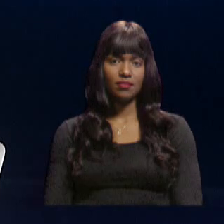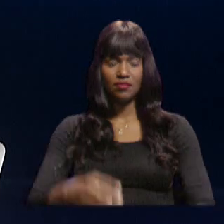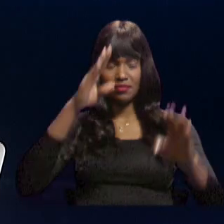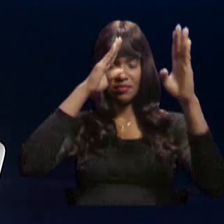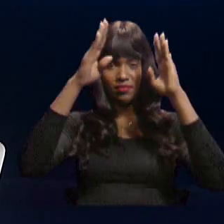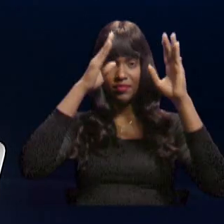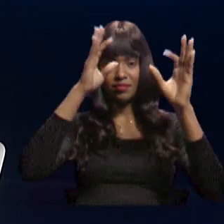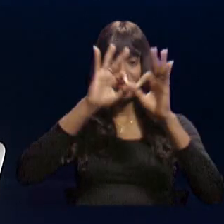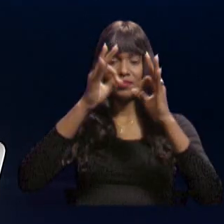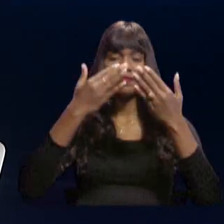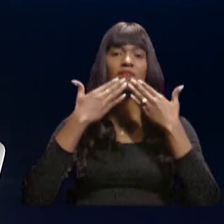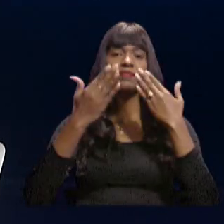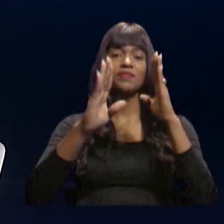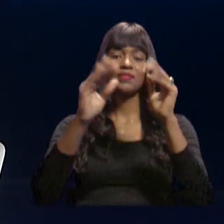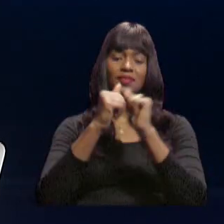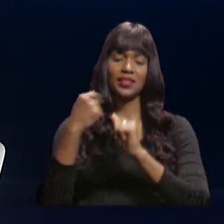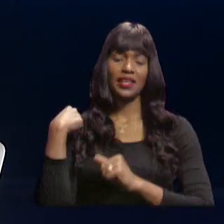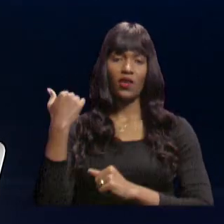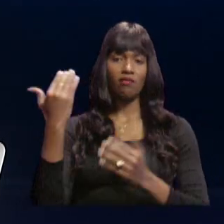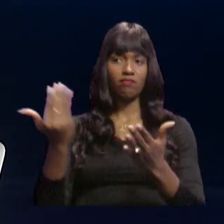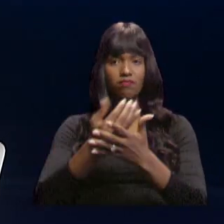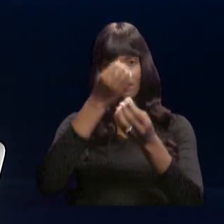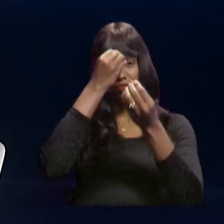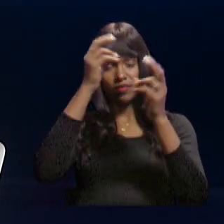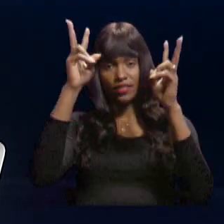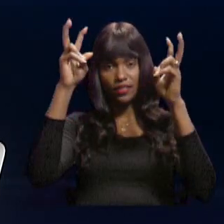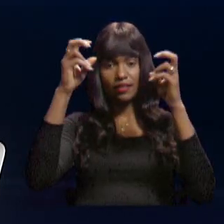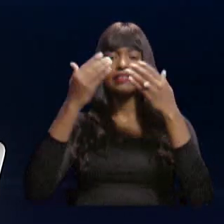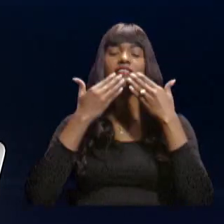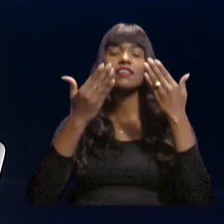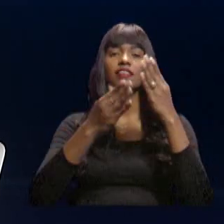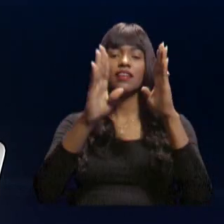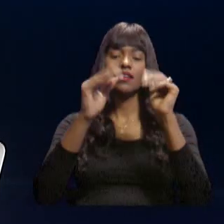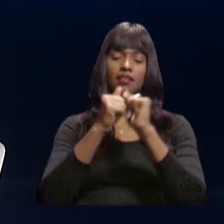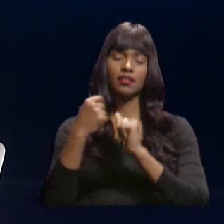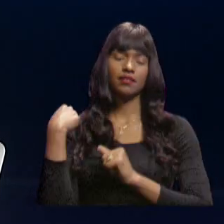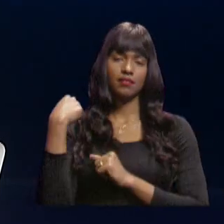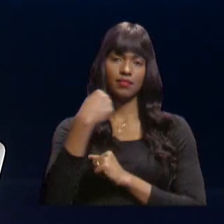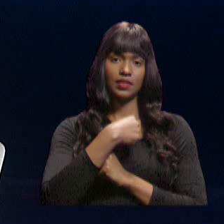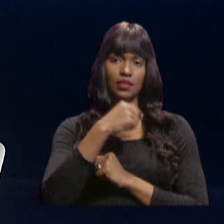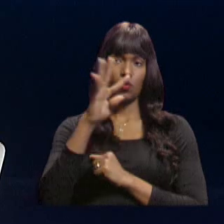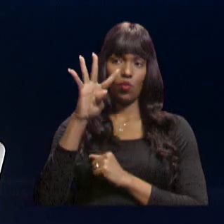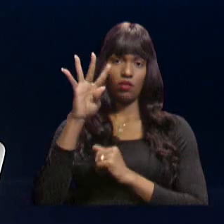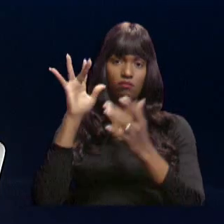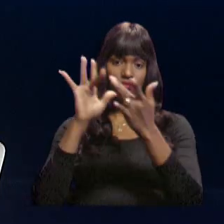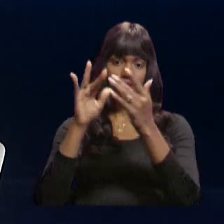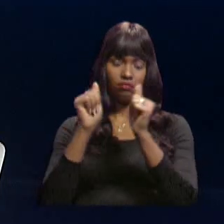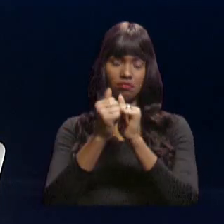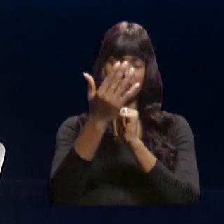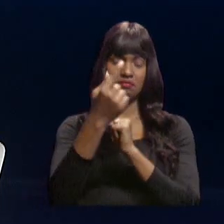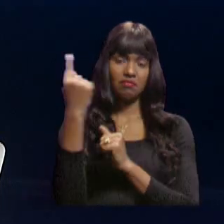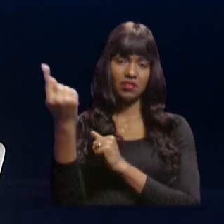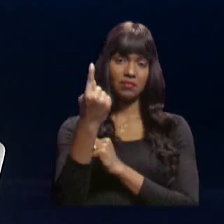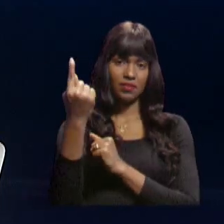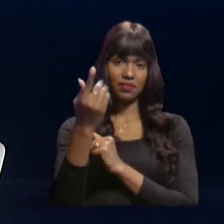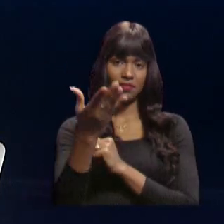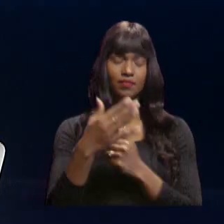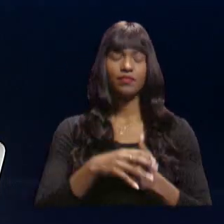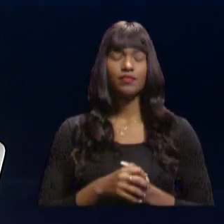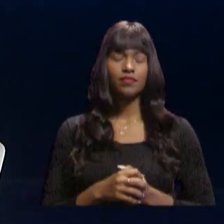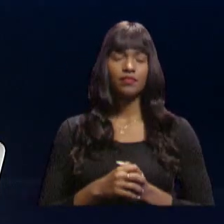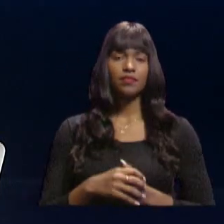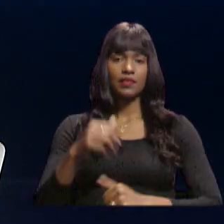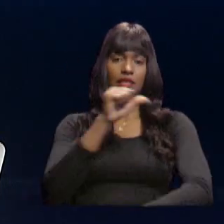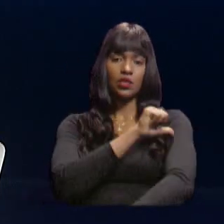Hola familia, un gusto saludarlos. A esta hora vamos a actualizarles en materia informativa gracias a Central de Noticias, donde el 4, pues como saben, siempre conecta.